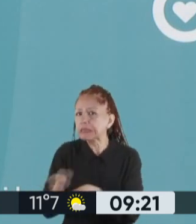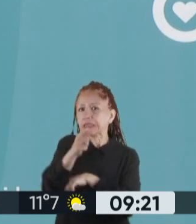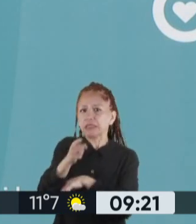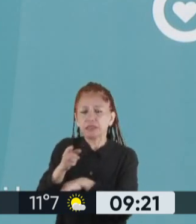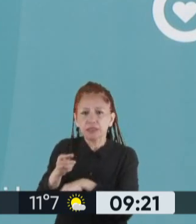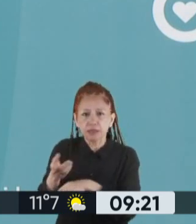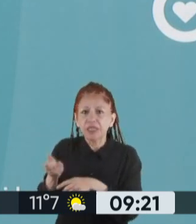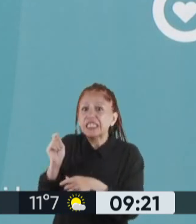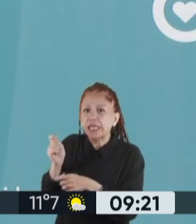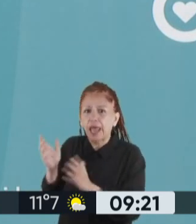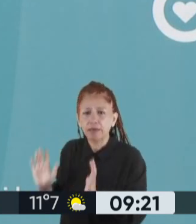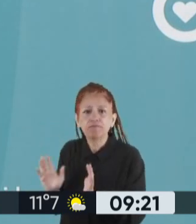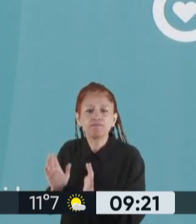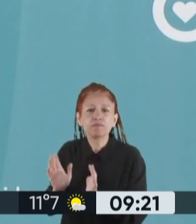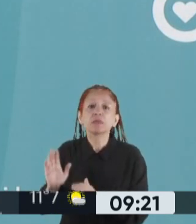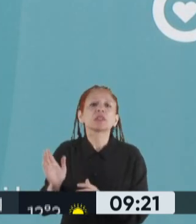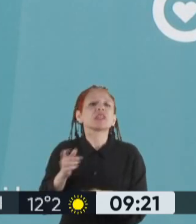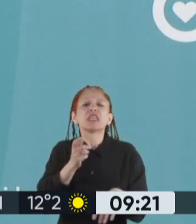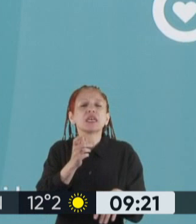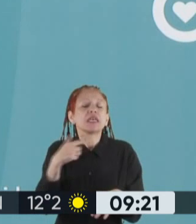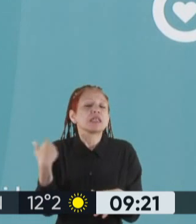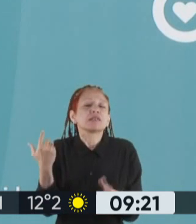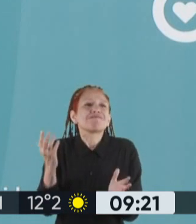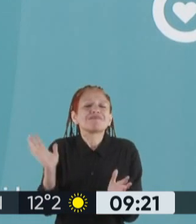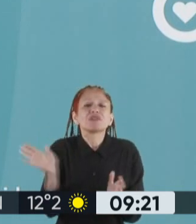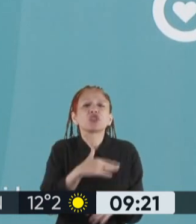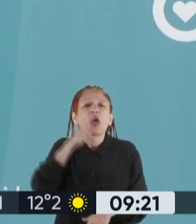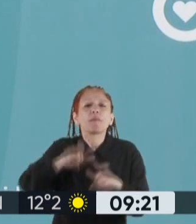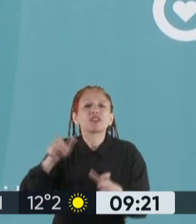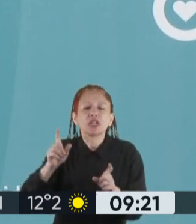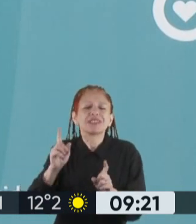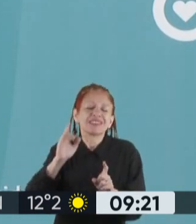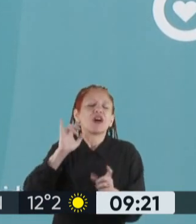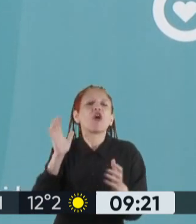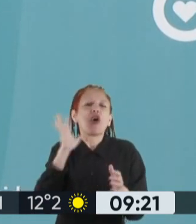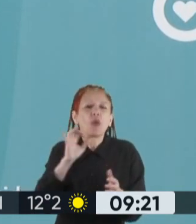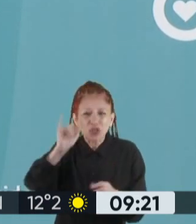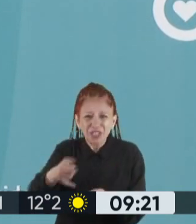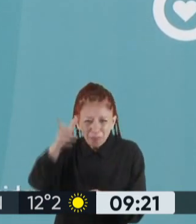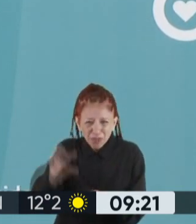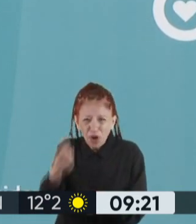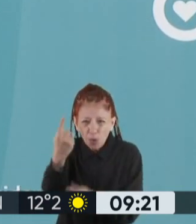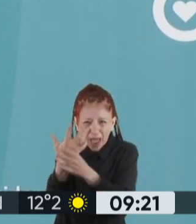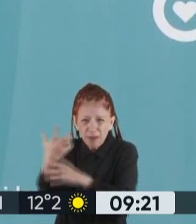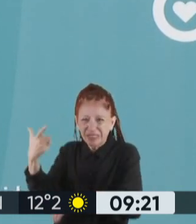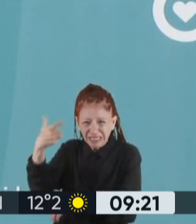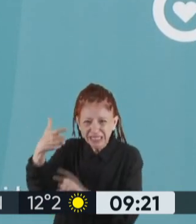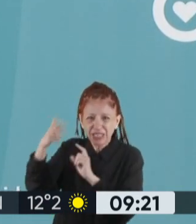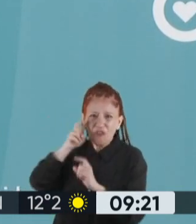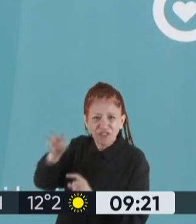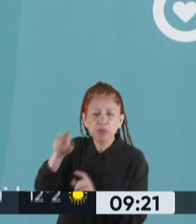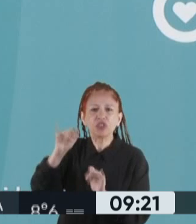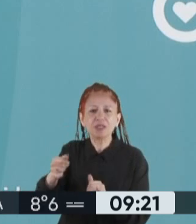esto. Y en esto no me estoy refiriendo a que en todos los casos tengan que ser autores concretos, materiales, sino también a lo que ya dijimos desde un